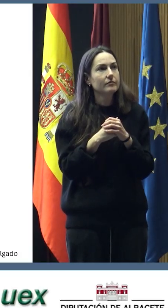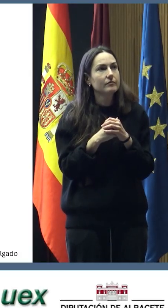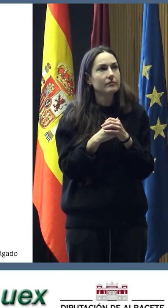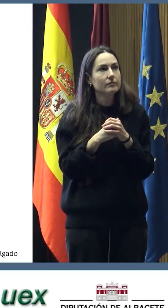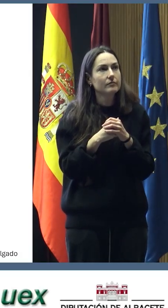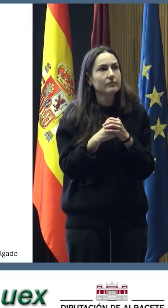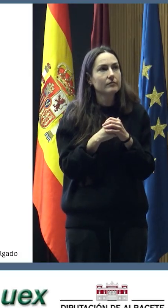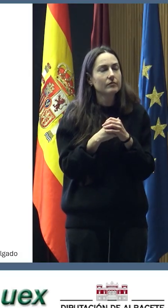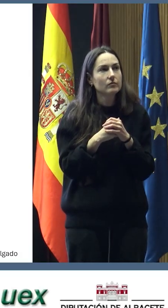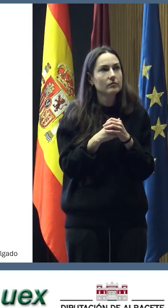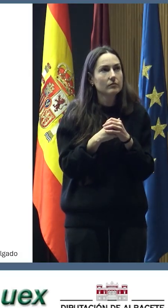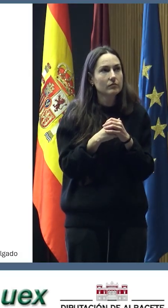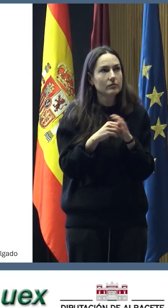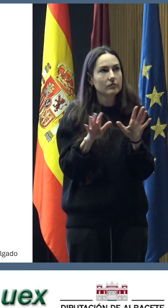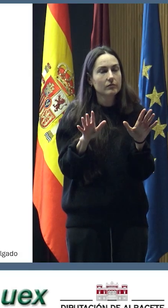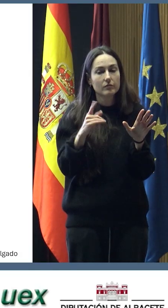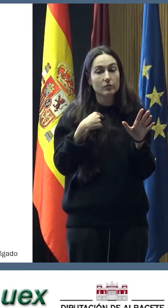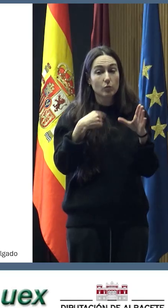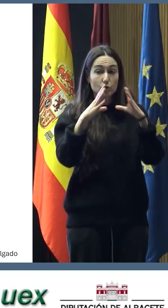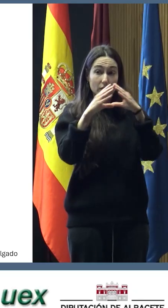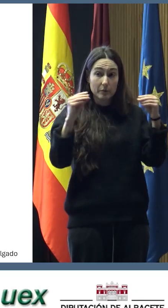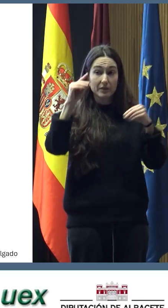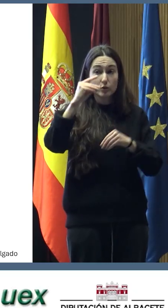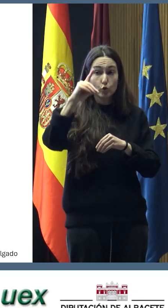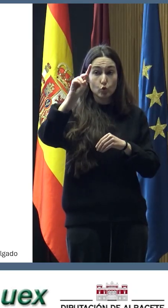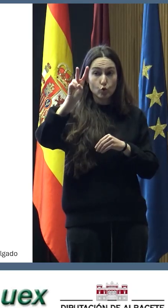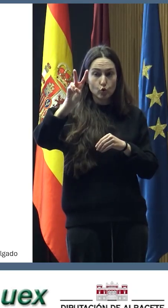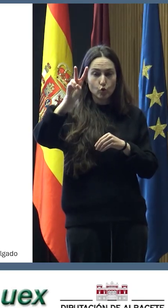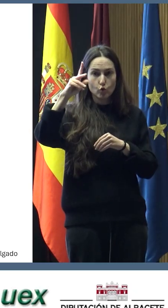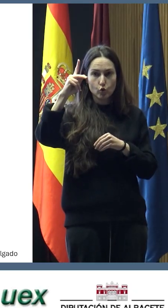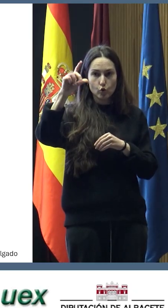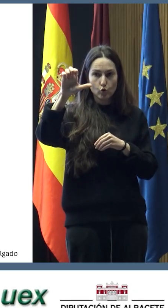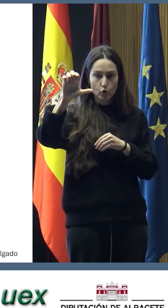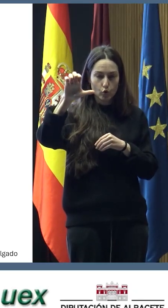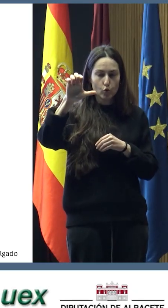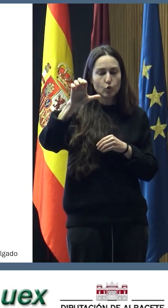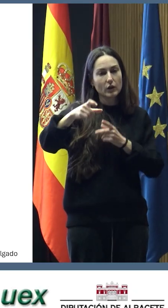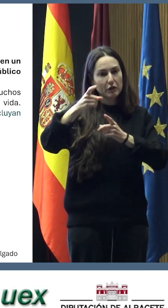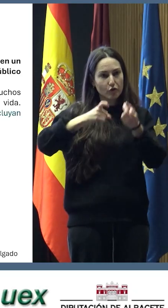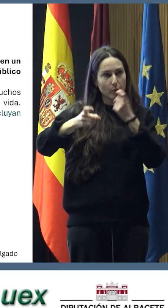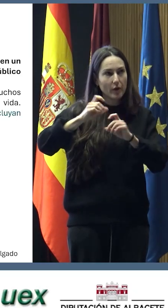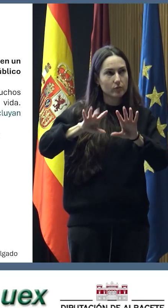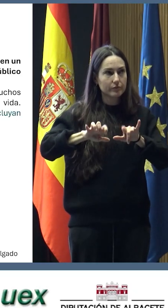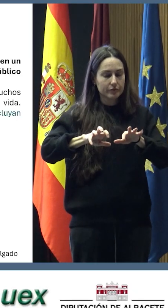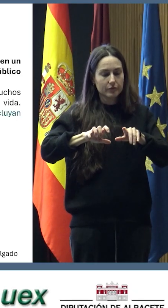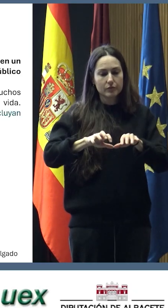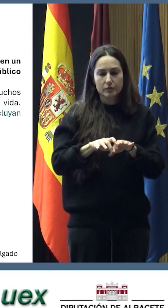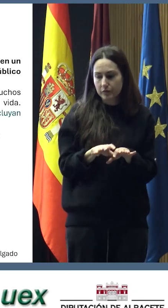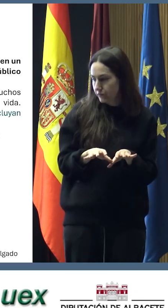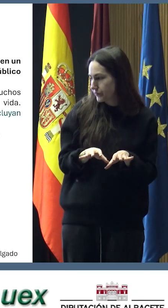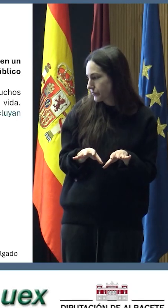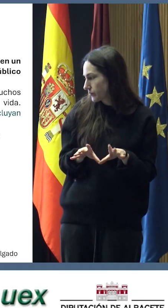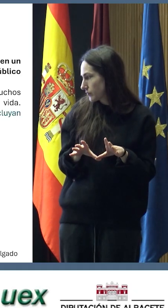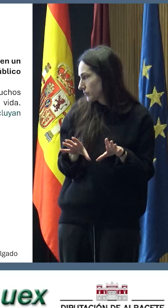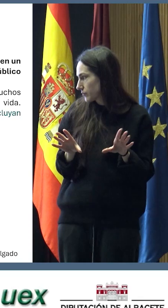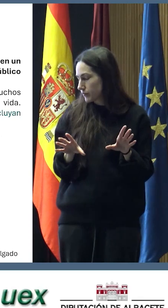de cuando puse la Universidad de Duke los datos de la